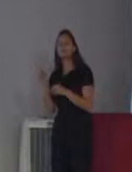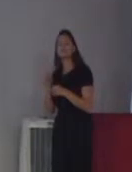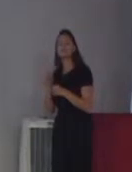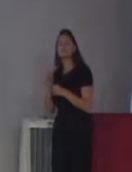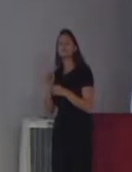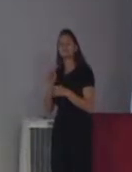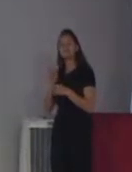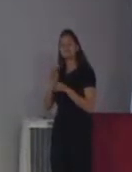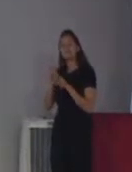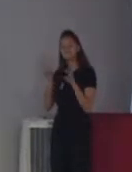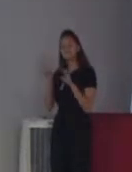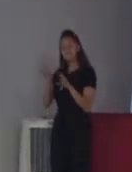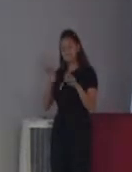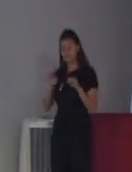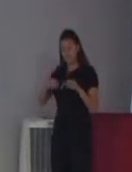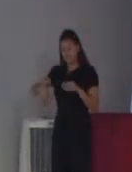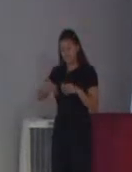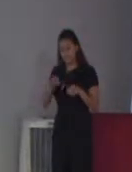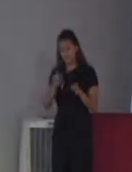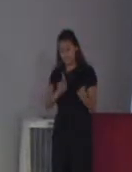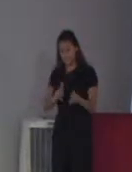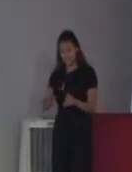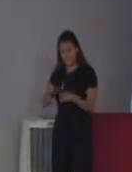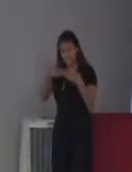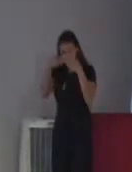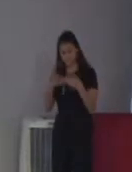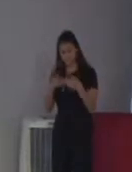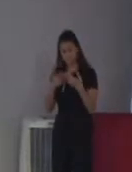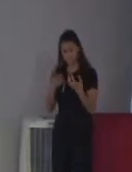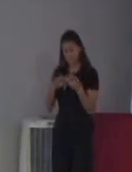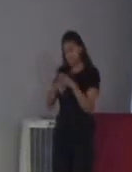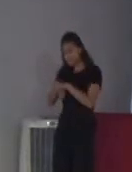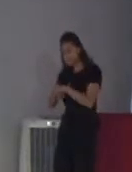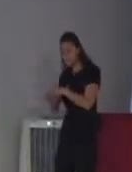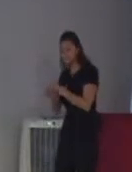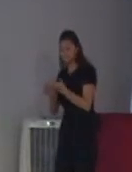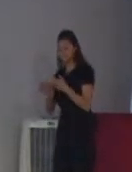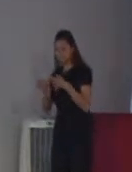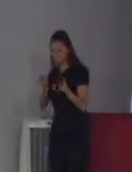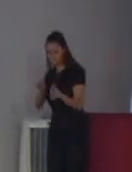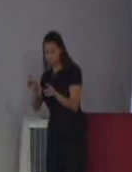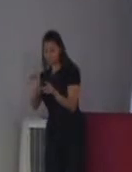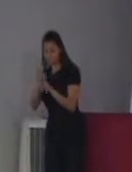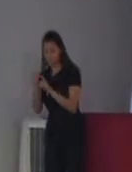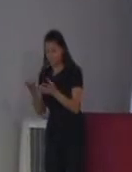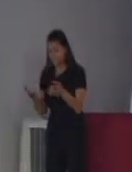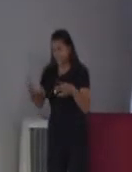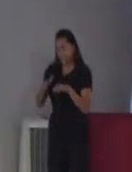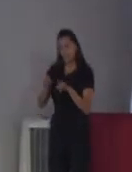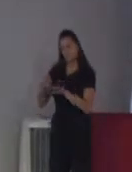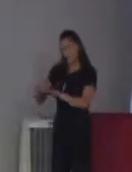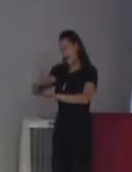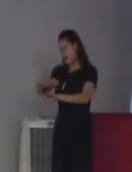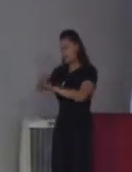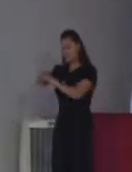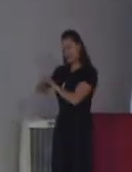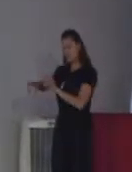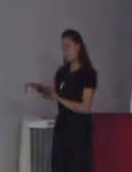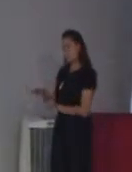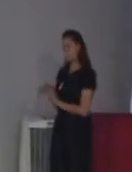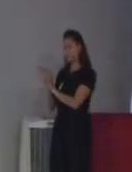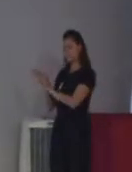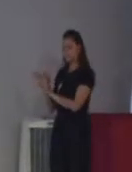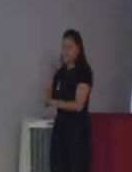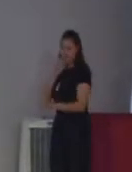esa población con discapacidad, para que medio pueda estar al interior de la sociedad, tiene que pasar por unos espacios específicos. En el caso, por ejemplo,